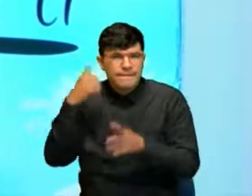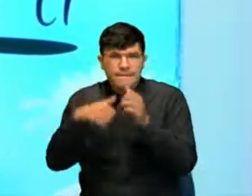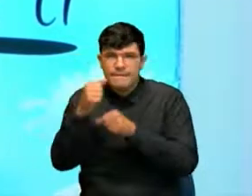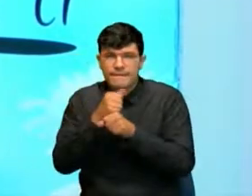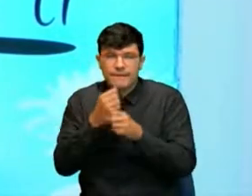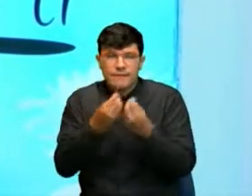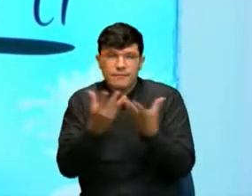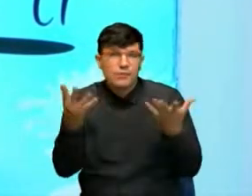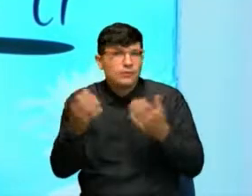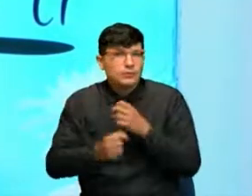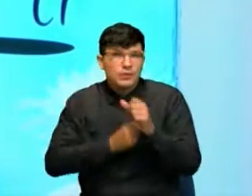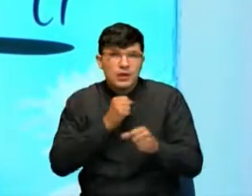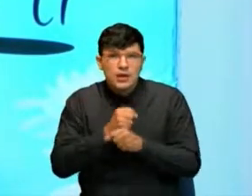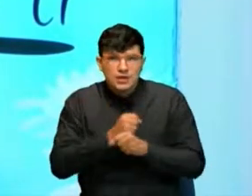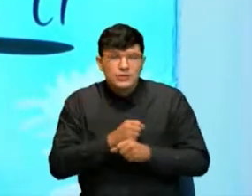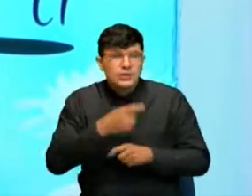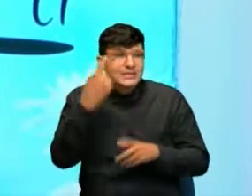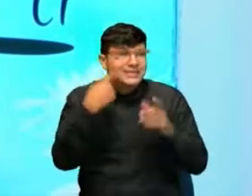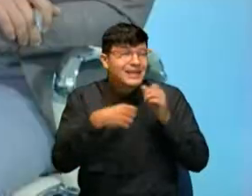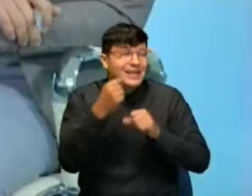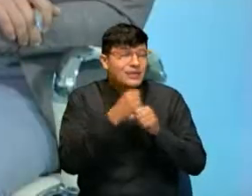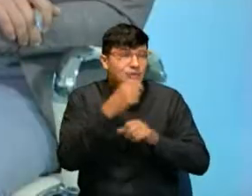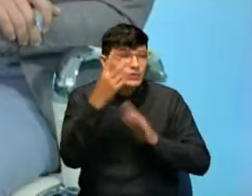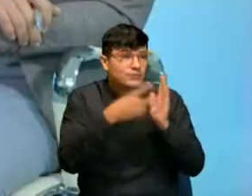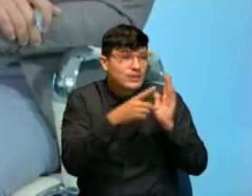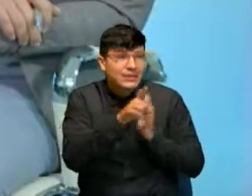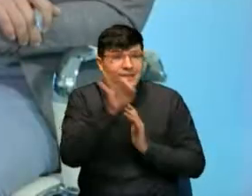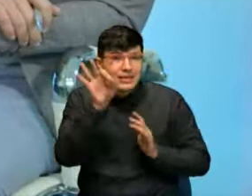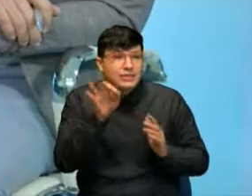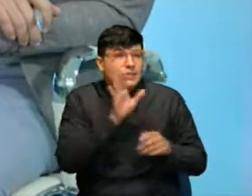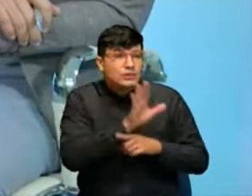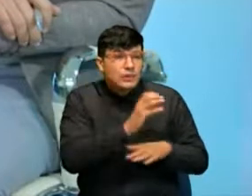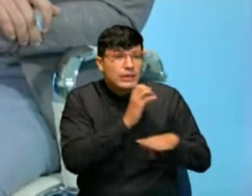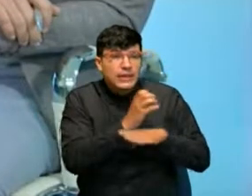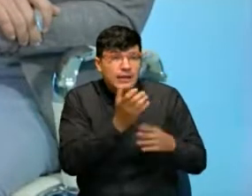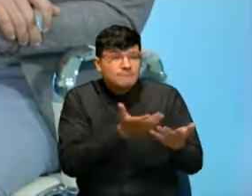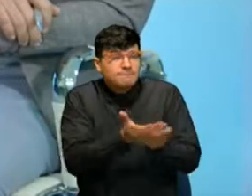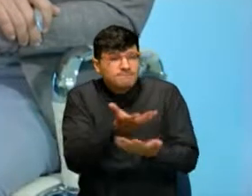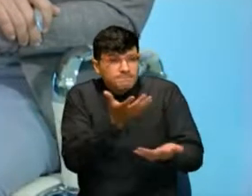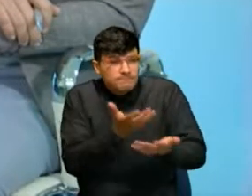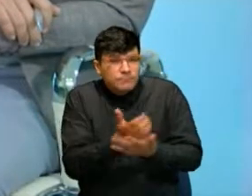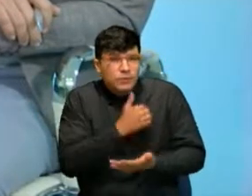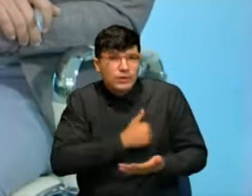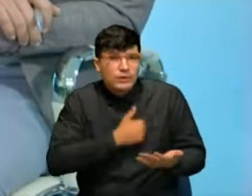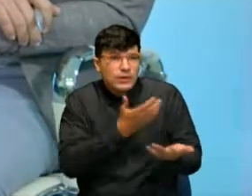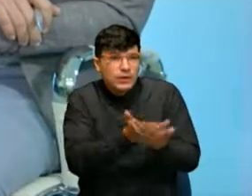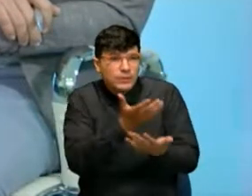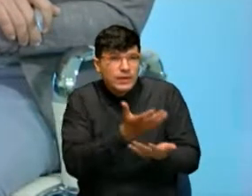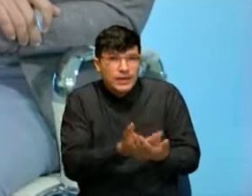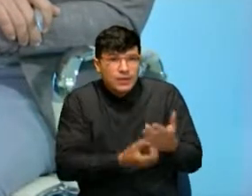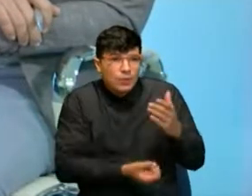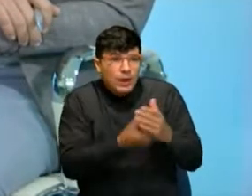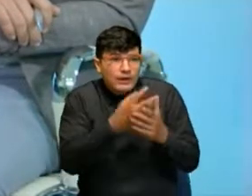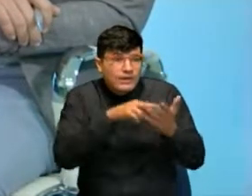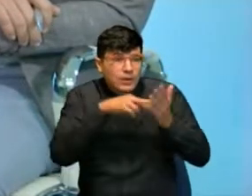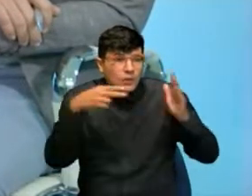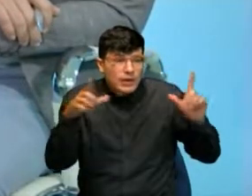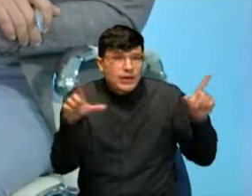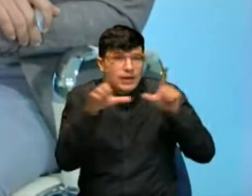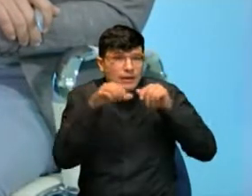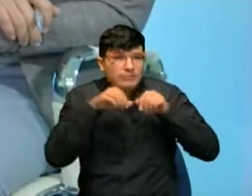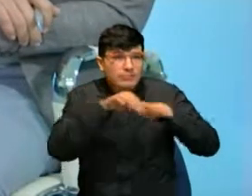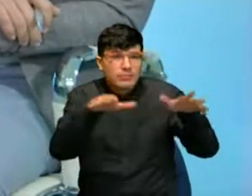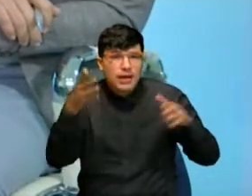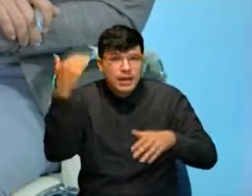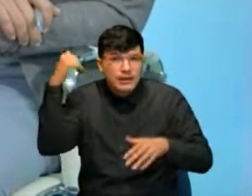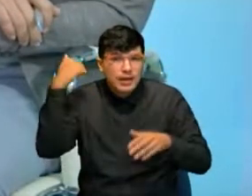la OECD vino en el año 2013 e hizo unas recomendaciones, una serie de recomendaciones que en los últimos